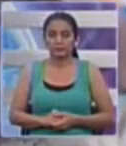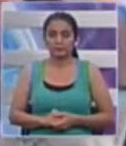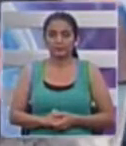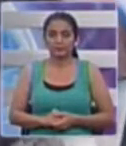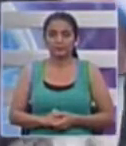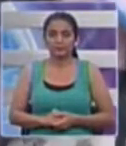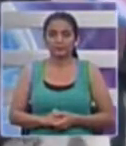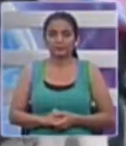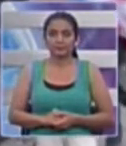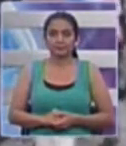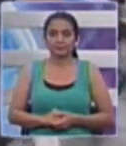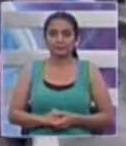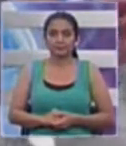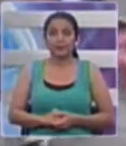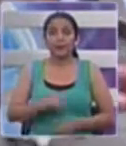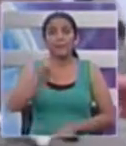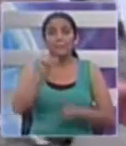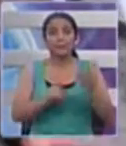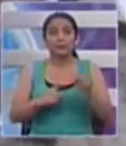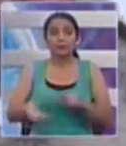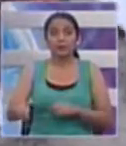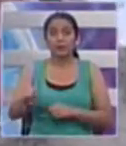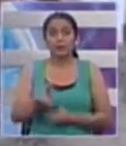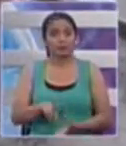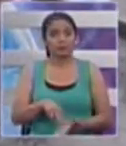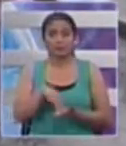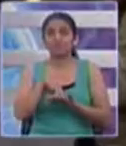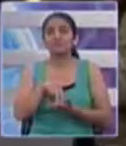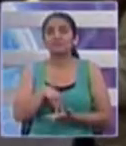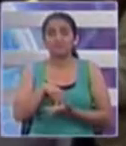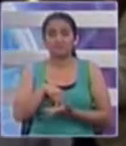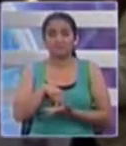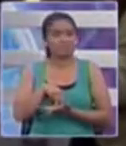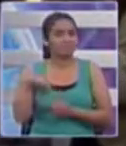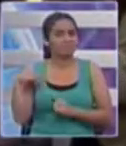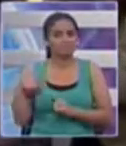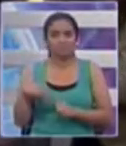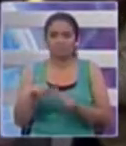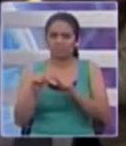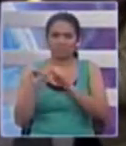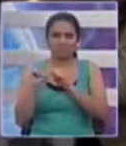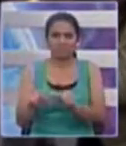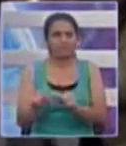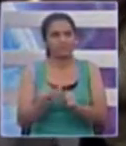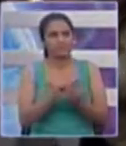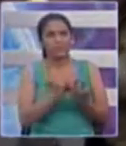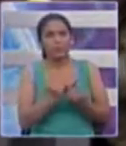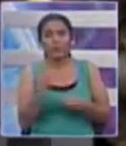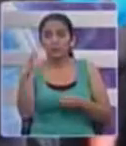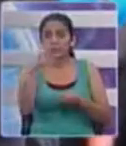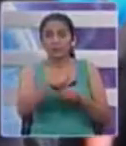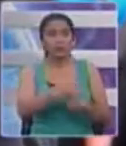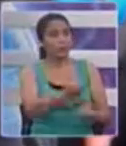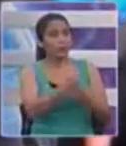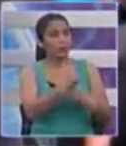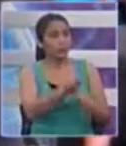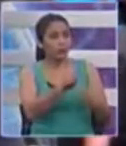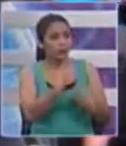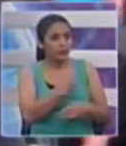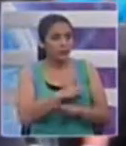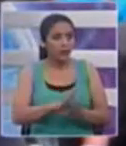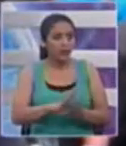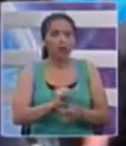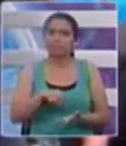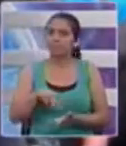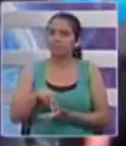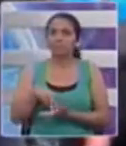su posición firme es clara se mantendrán en este sitio a la espera de que el consejo nacional electoral dé